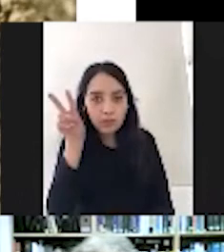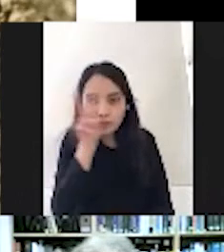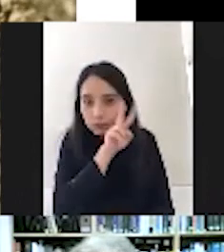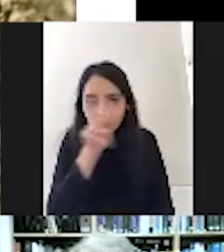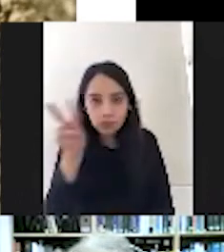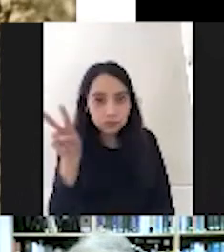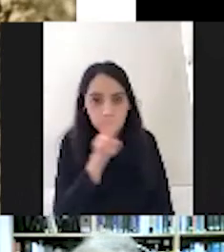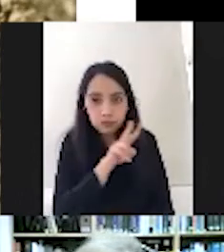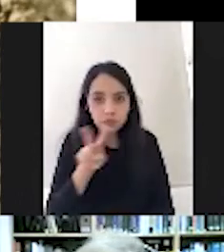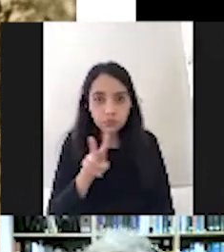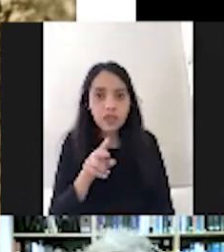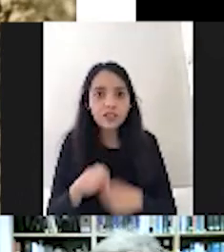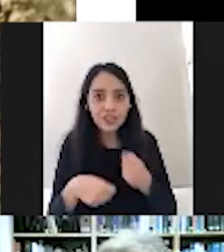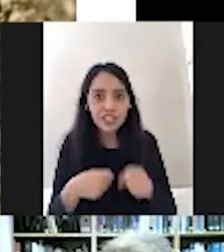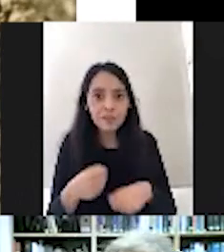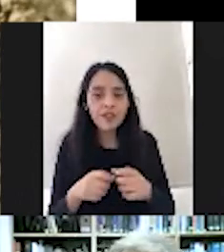generar nosotros movimiento.